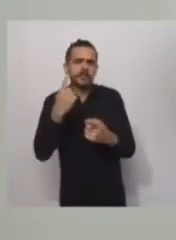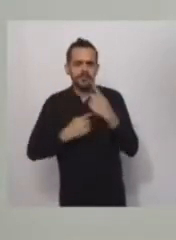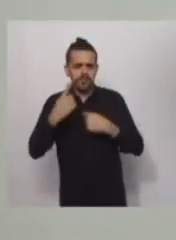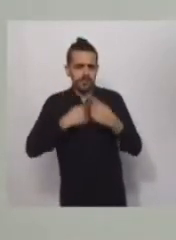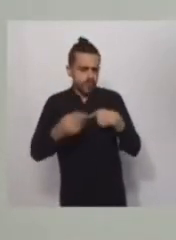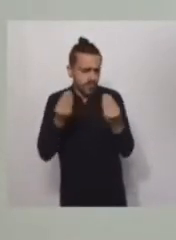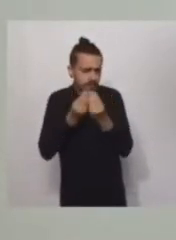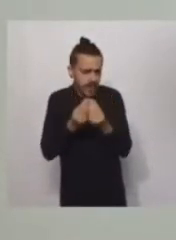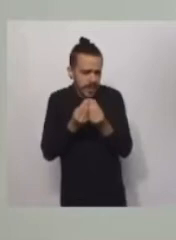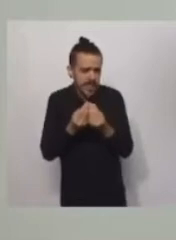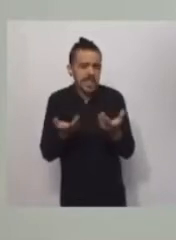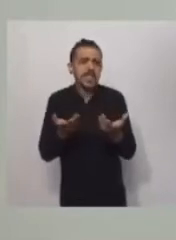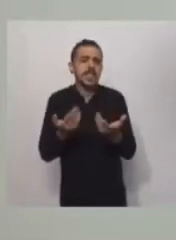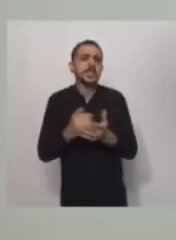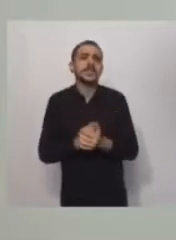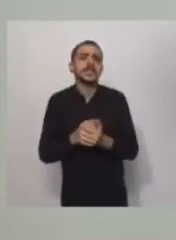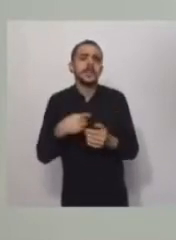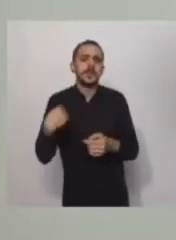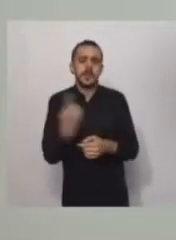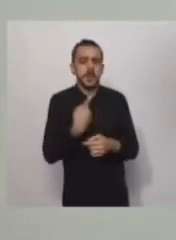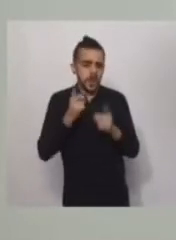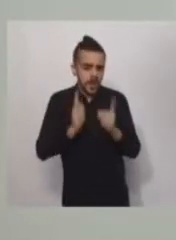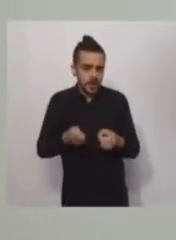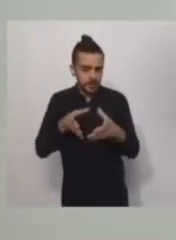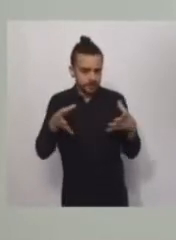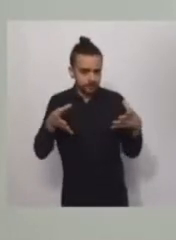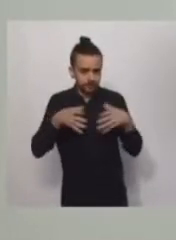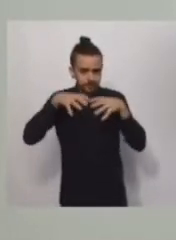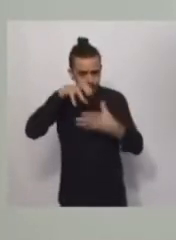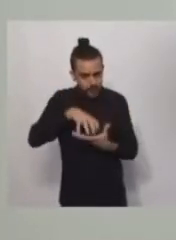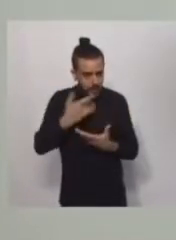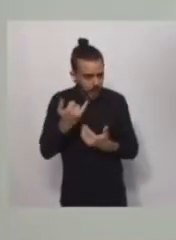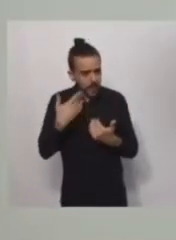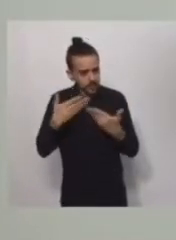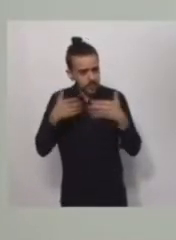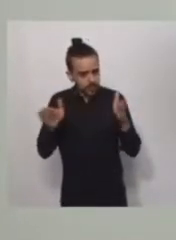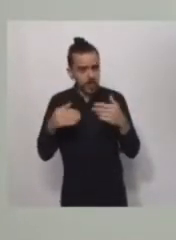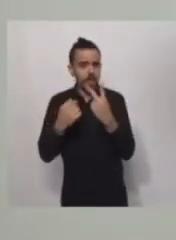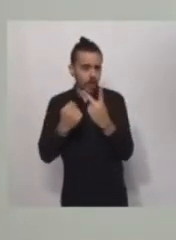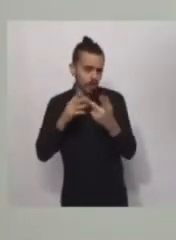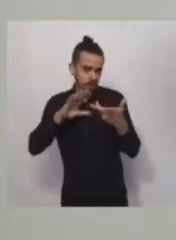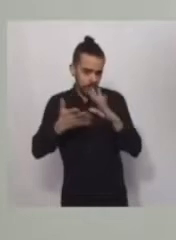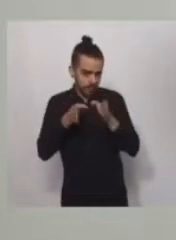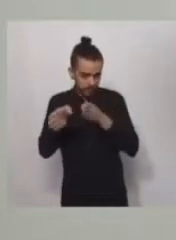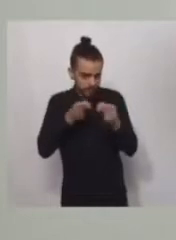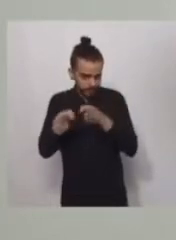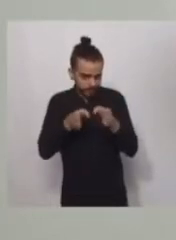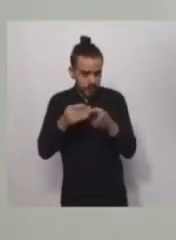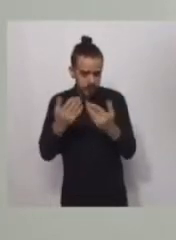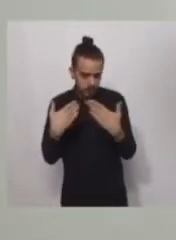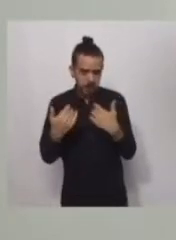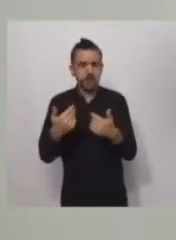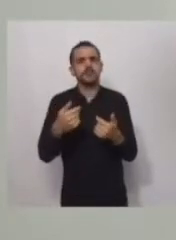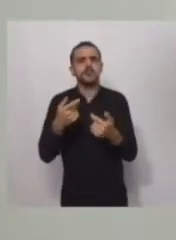En materia de lo que vos hablabas recién, ¿no? Y sobre todo para todo lo que tiene que ver con la provincia de Entre Ríos, que es específicamente, ¿no?